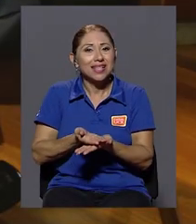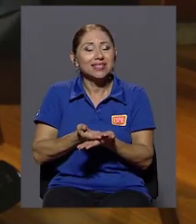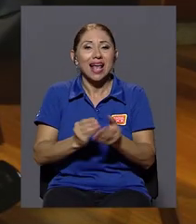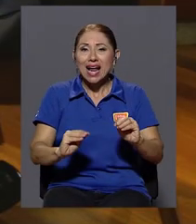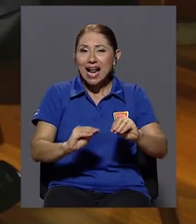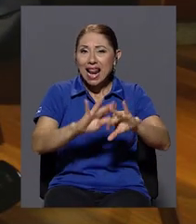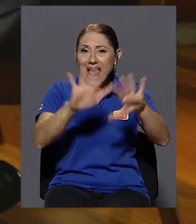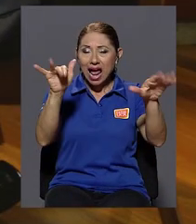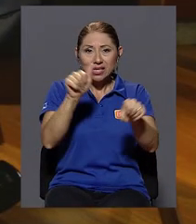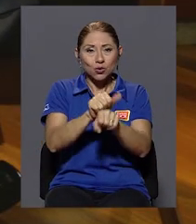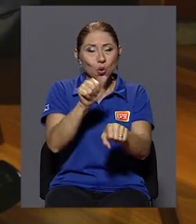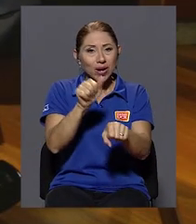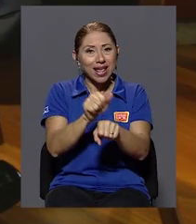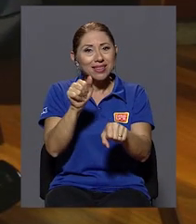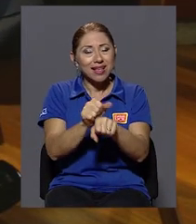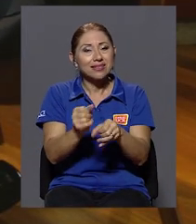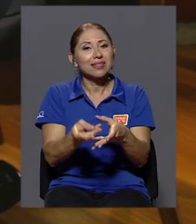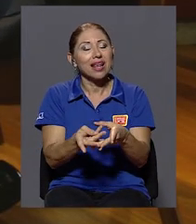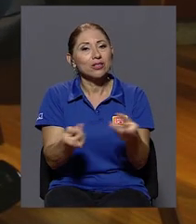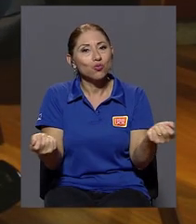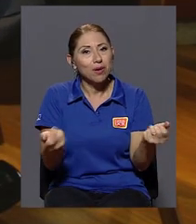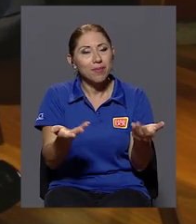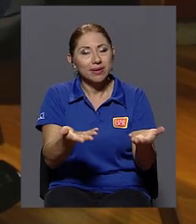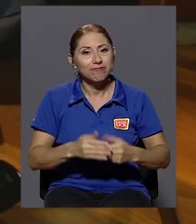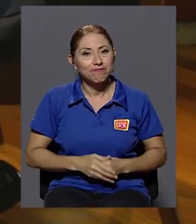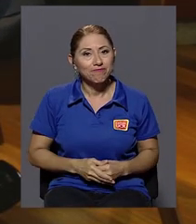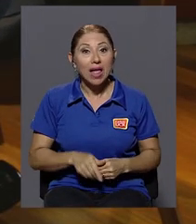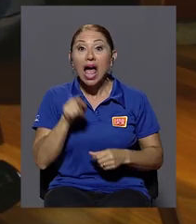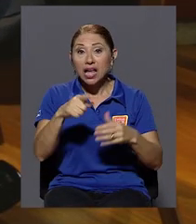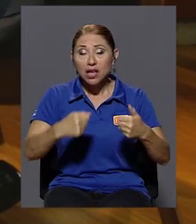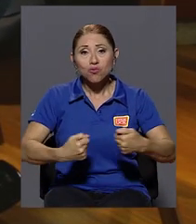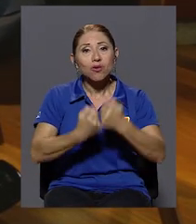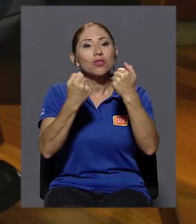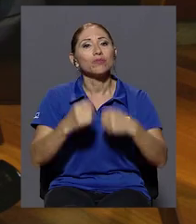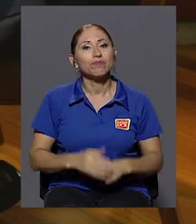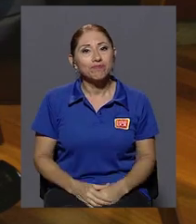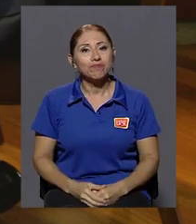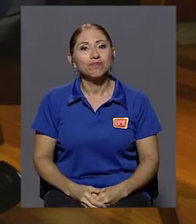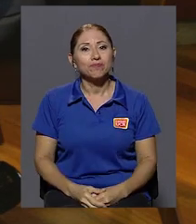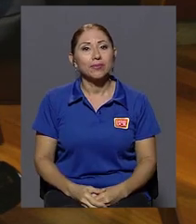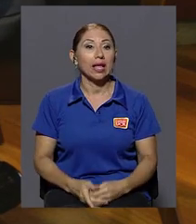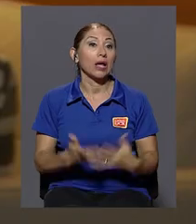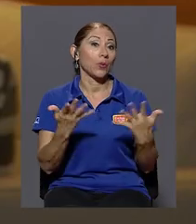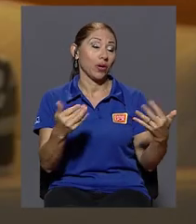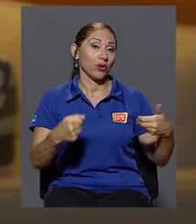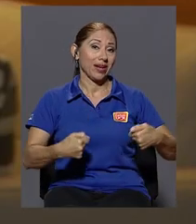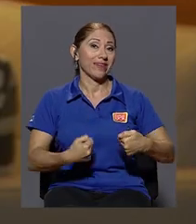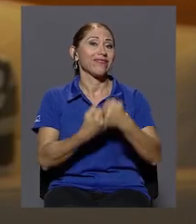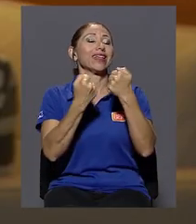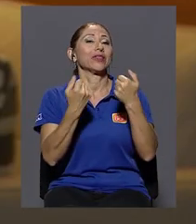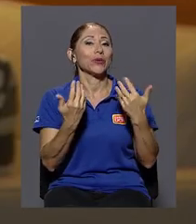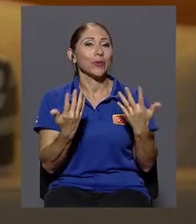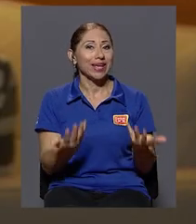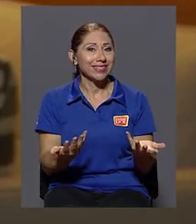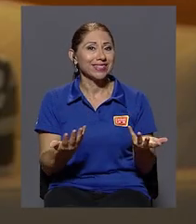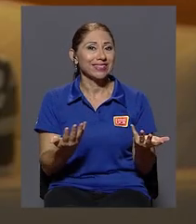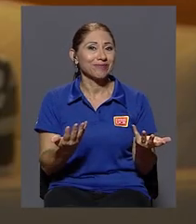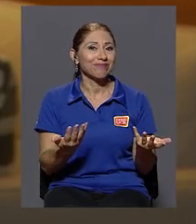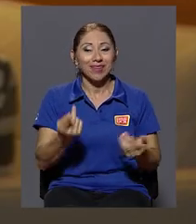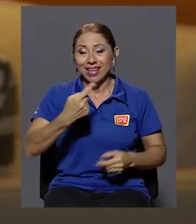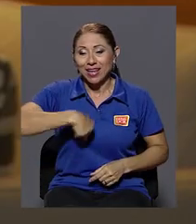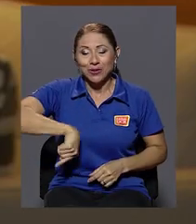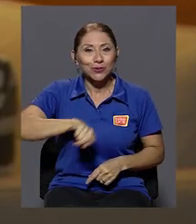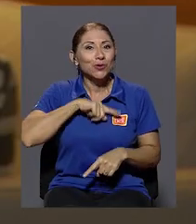propuestas, de hacer propuestas claras, concretas, que resuelvan estas dificultades. Ahí hay un reto. Bueno, y un reto es precisamente